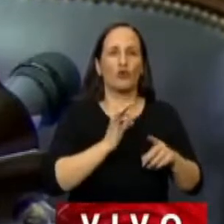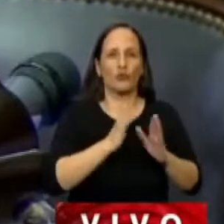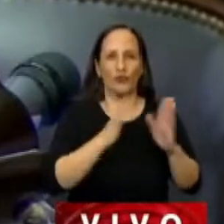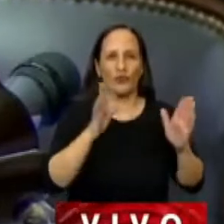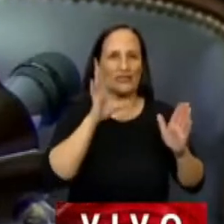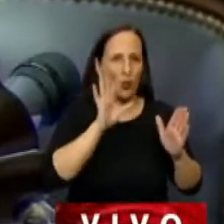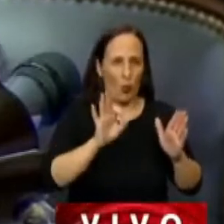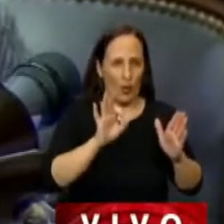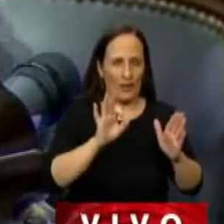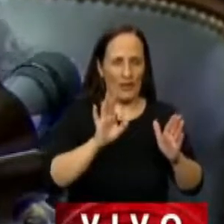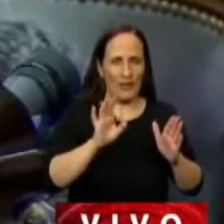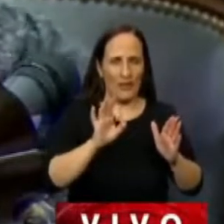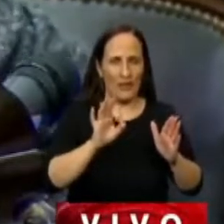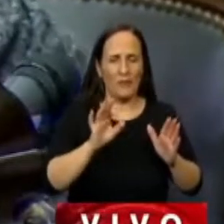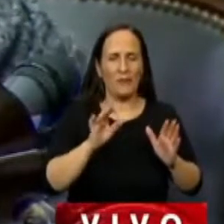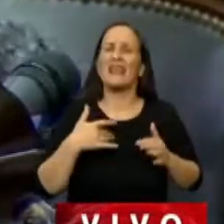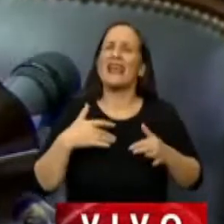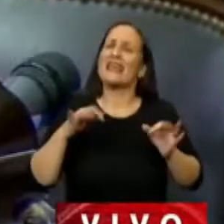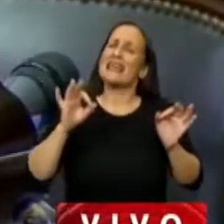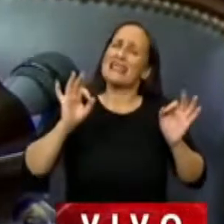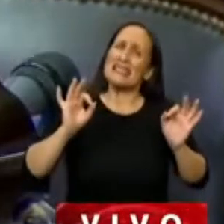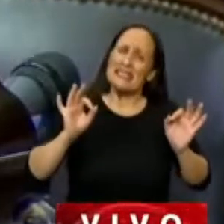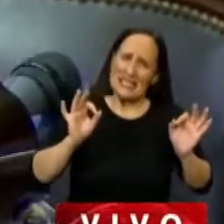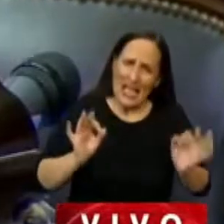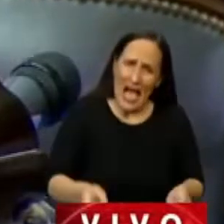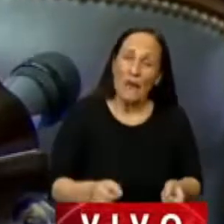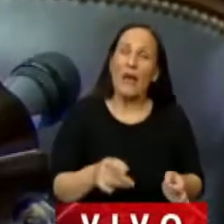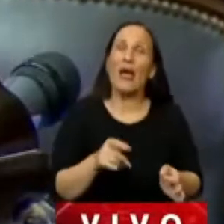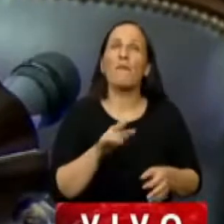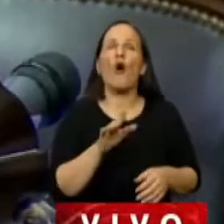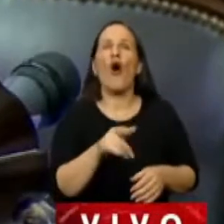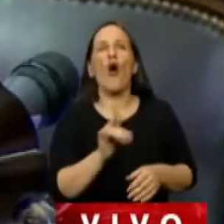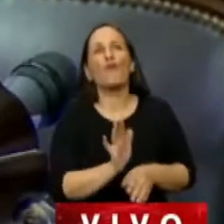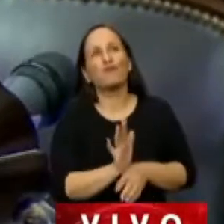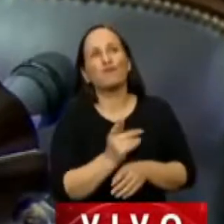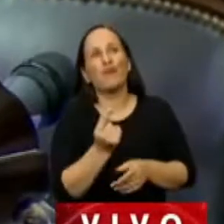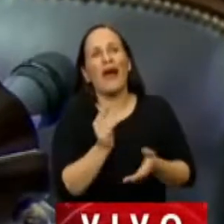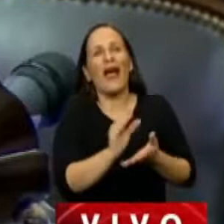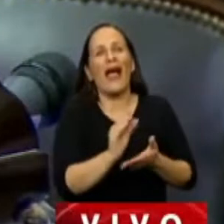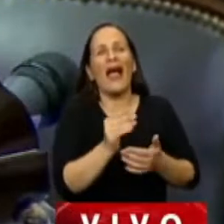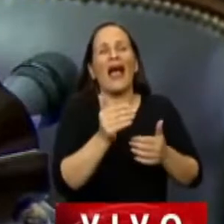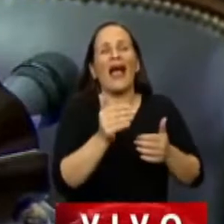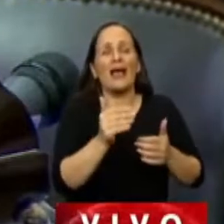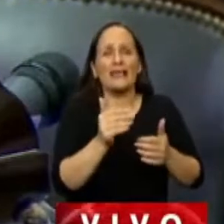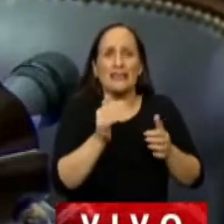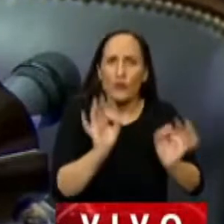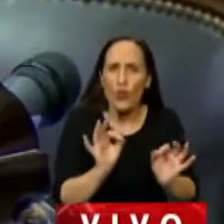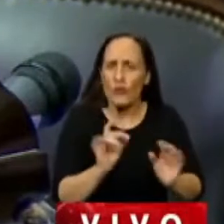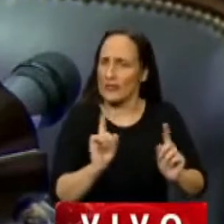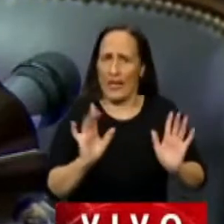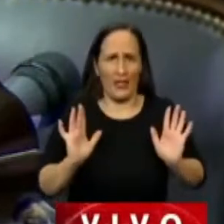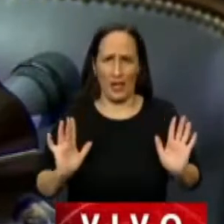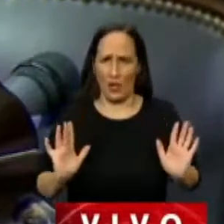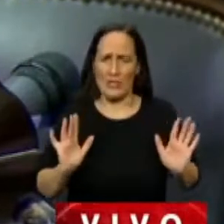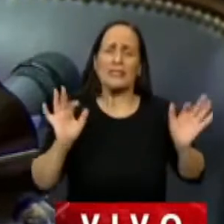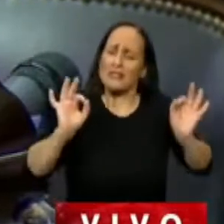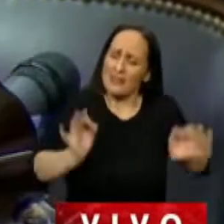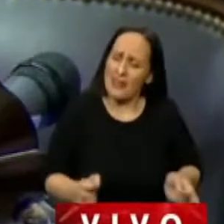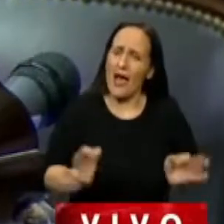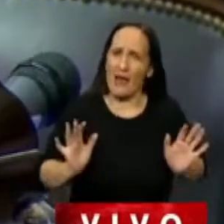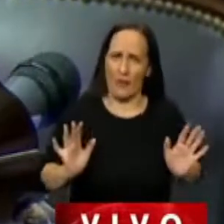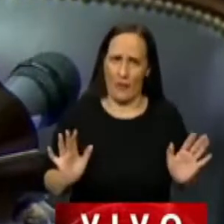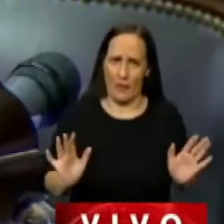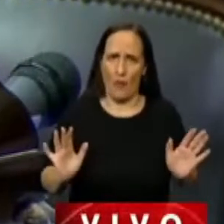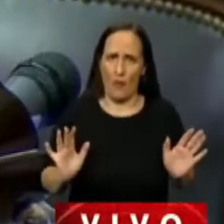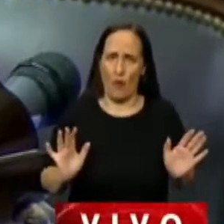sabiendas de que no es suficiente este financiamiento, a sabiendas de que